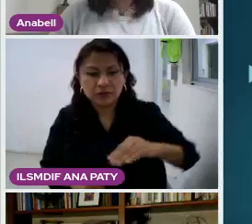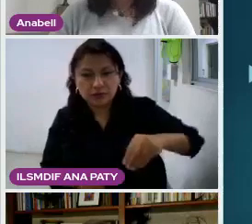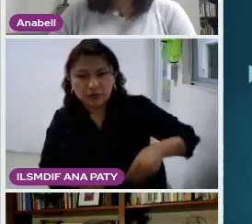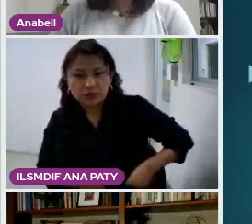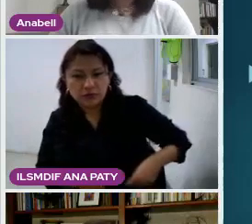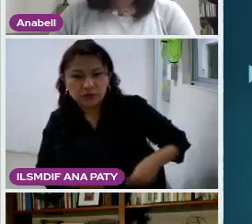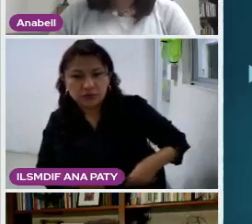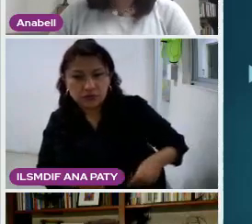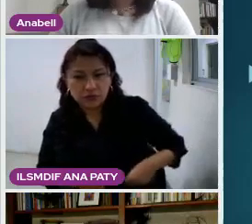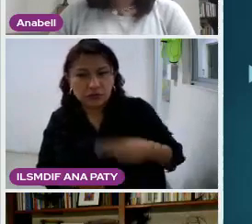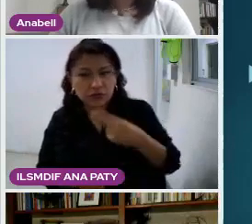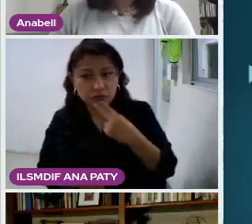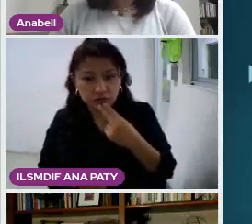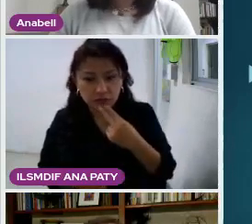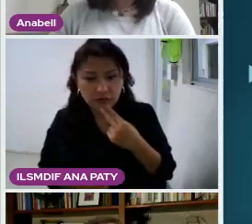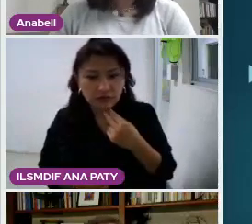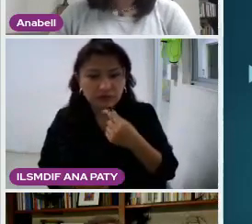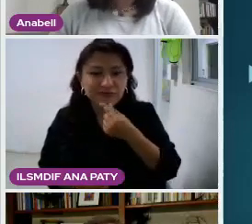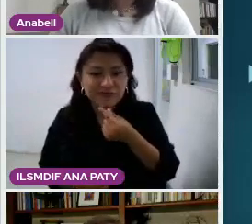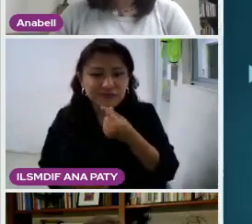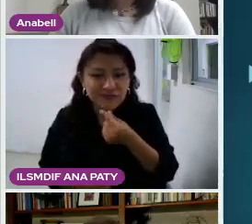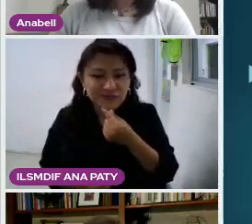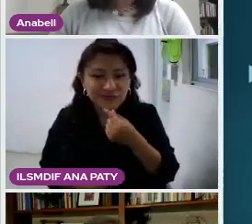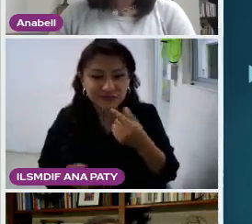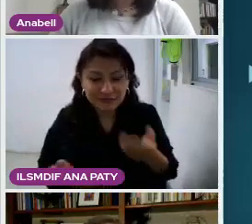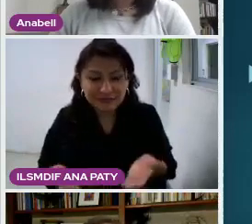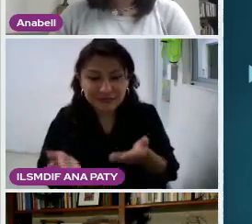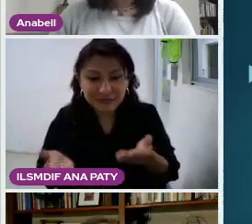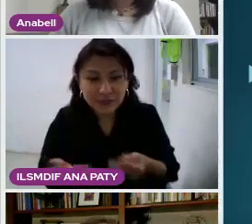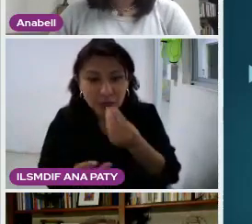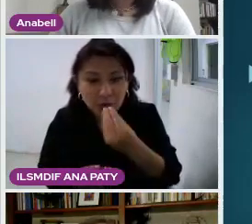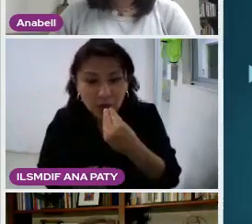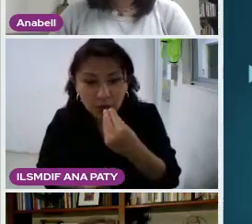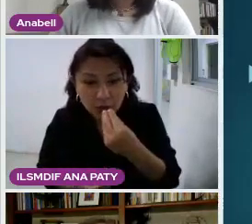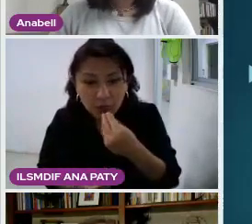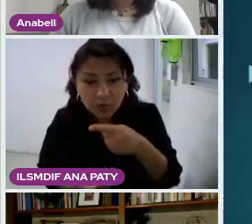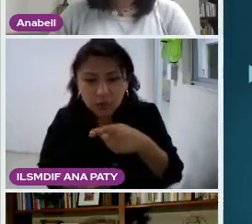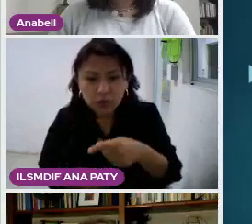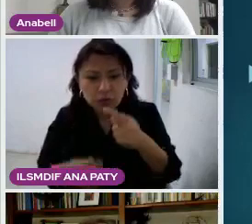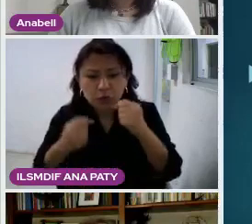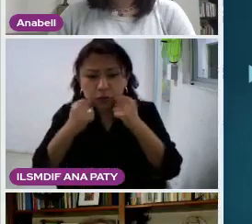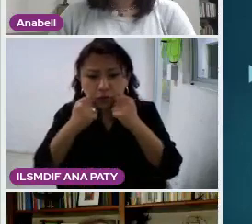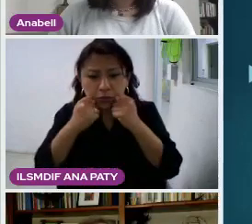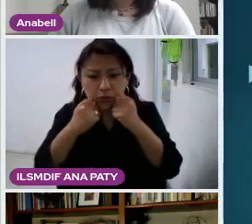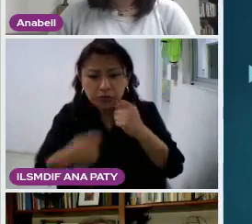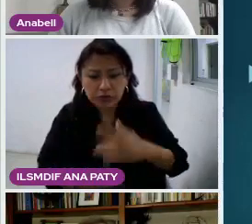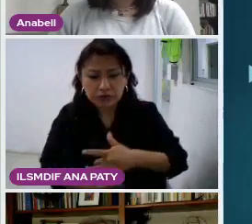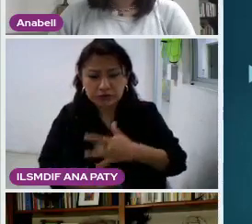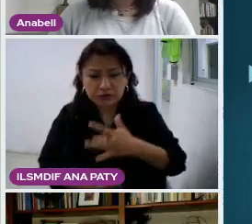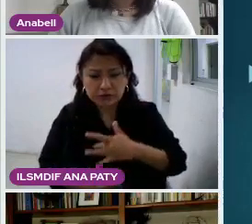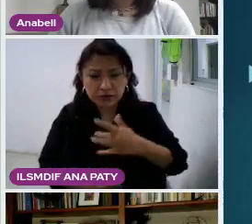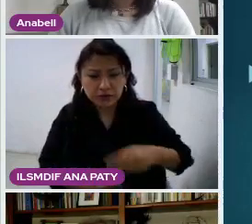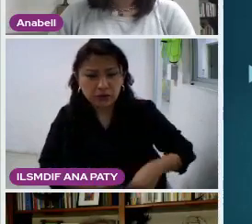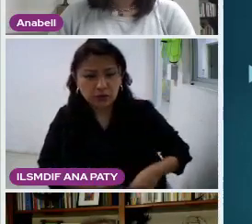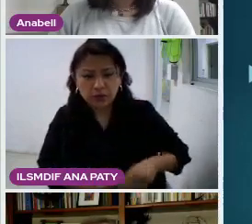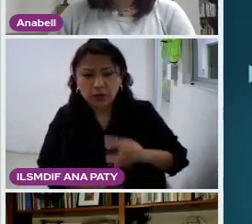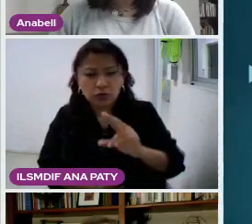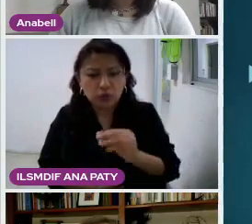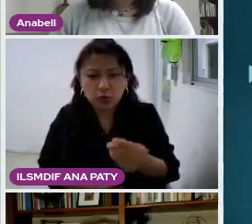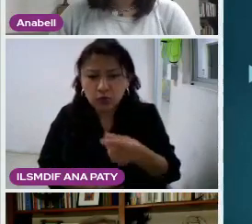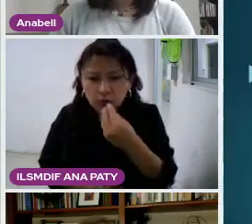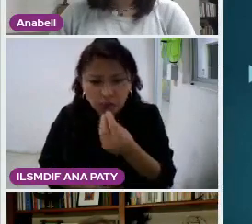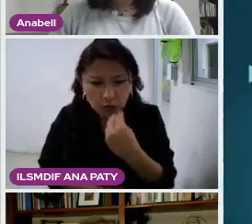Y esto tiene obviamente repercusiones tremendas en la salud, que ya no solo emocional,